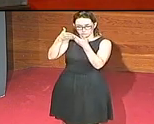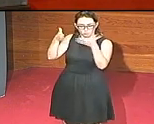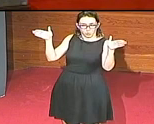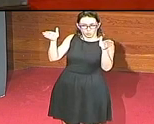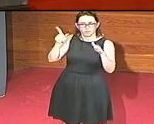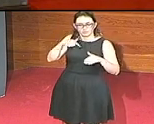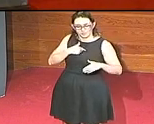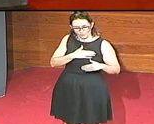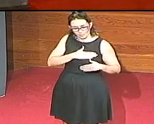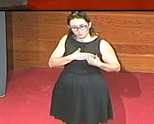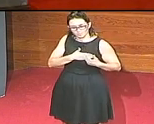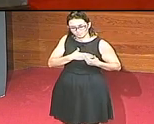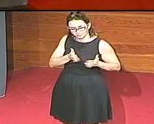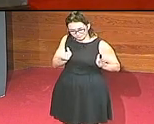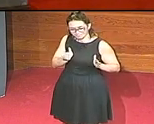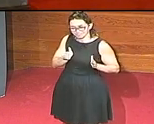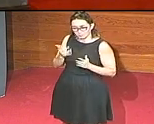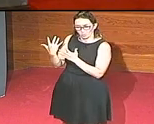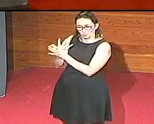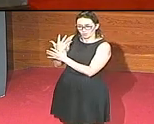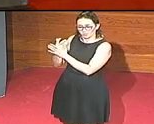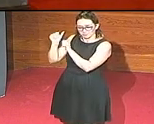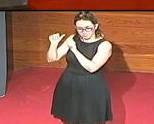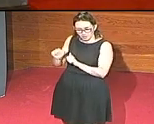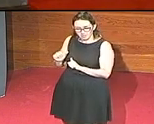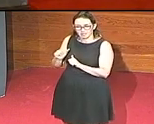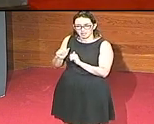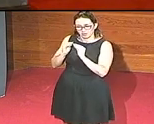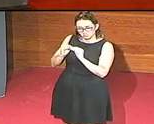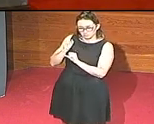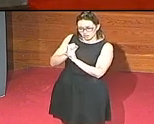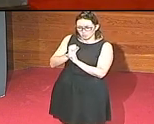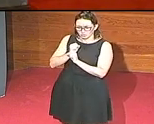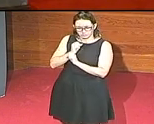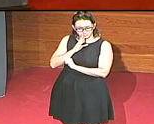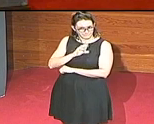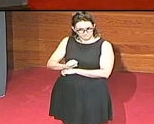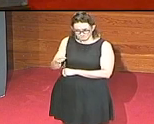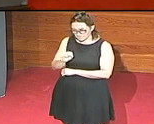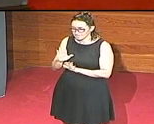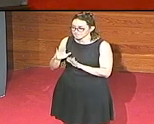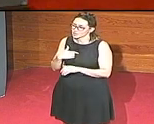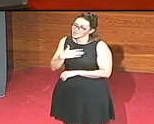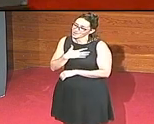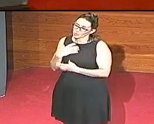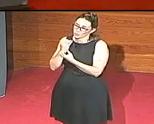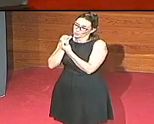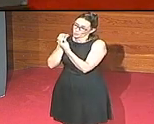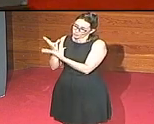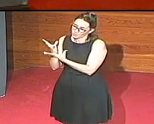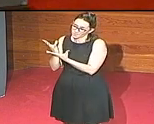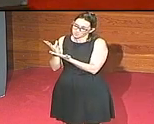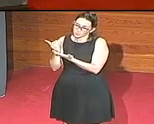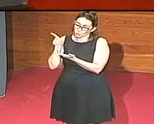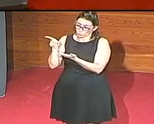corazón las cosas que has contado y has hecho son preciosas yo lo que te quería comentar es estas cosas